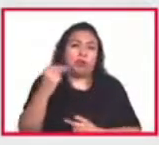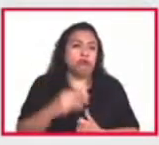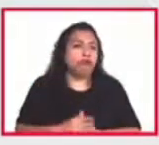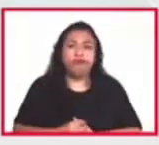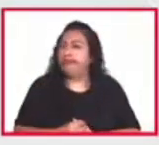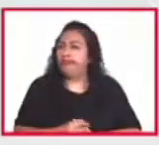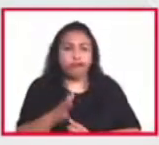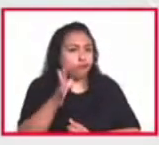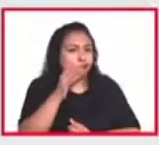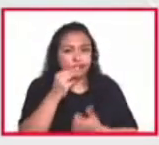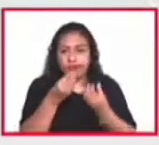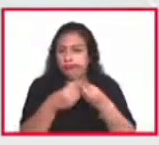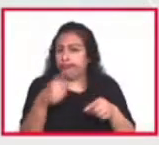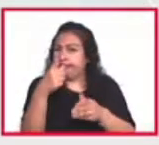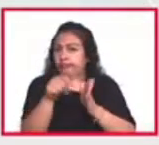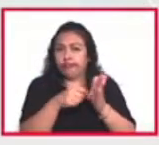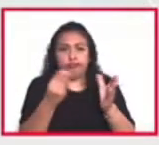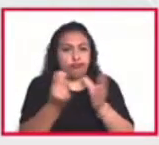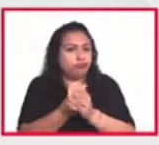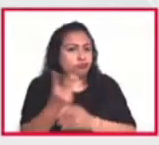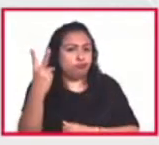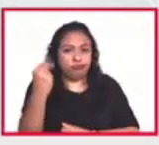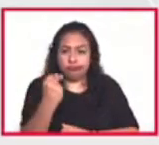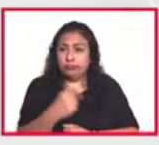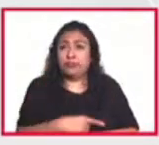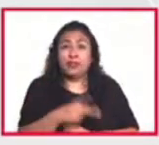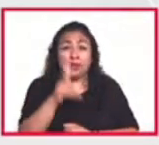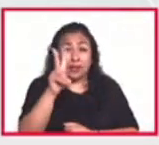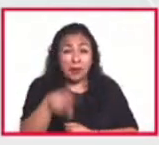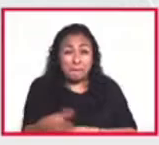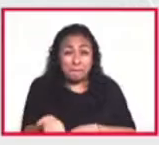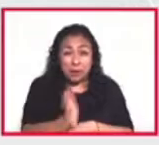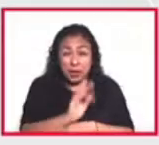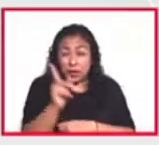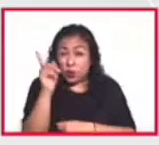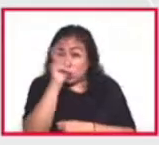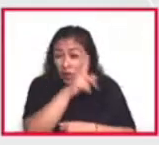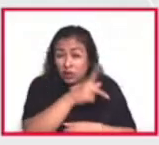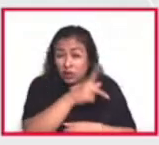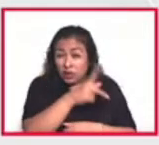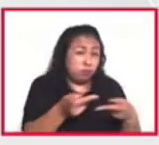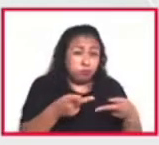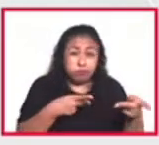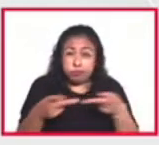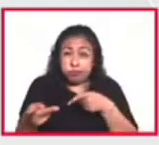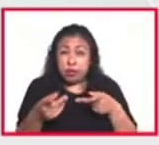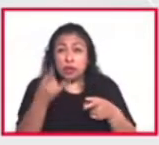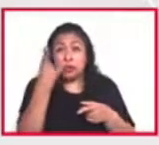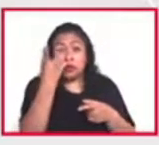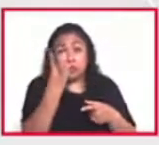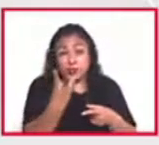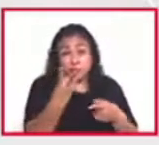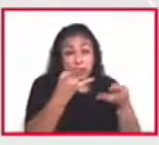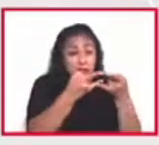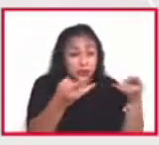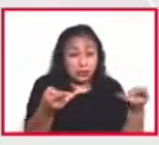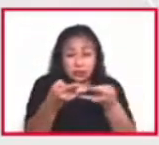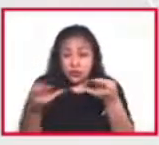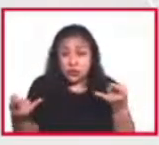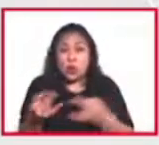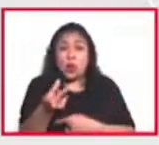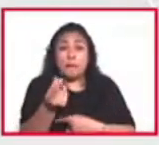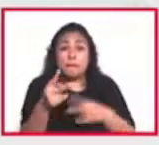podía perder un mes de clases. Una película tan compleja de preparar, ¿me entiendes? Eran 3 historias, con peleas de perros, con